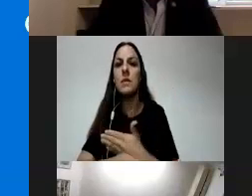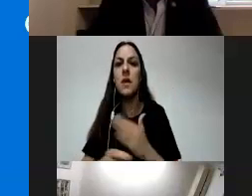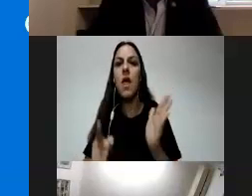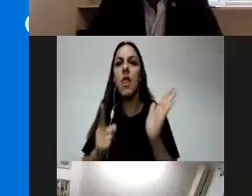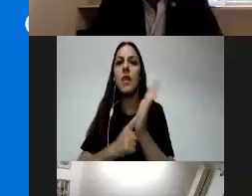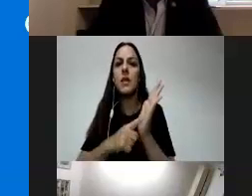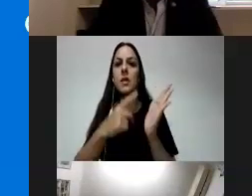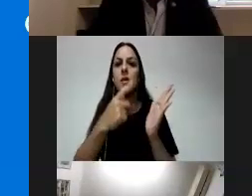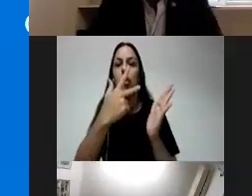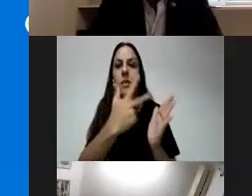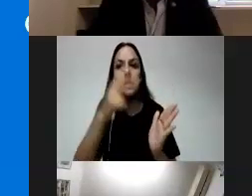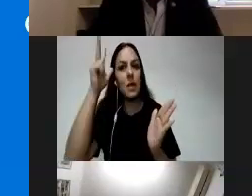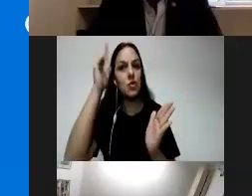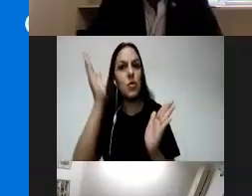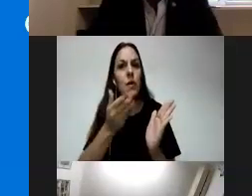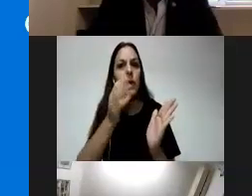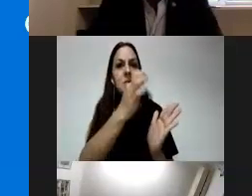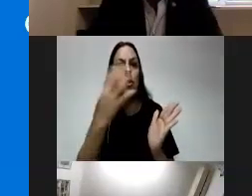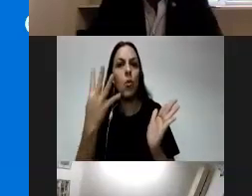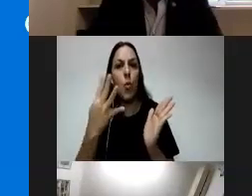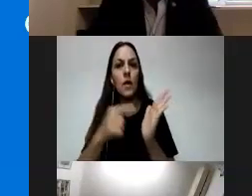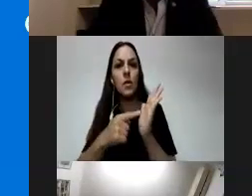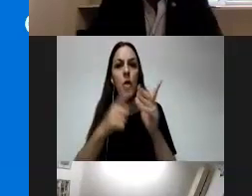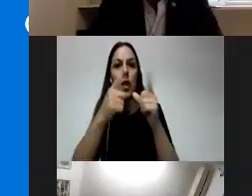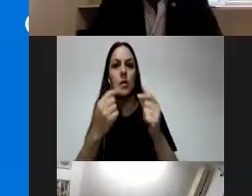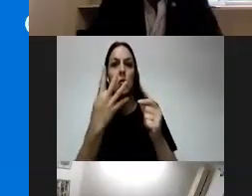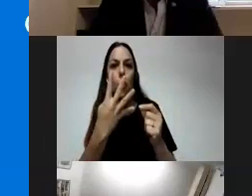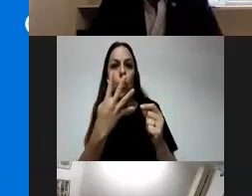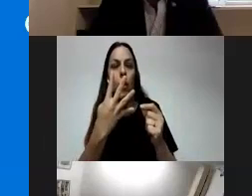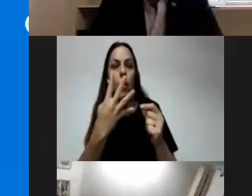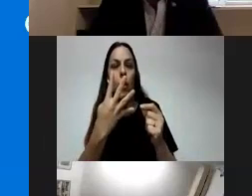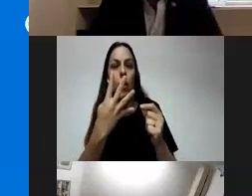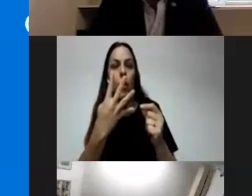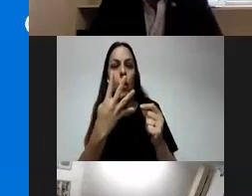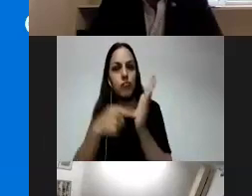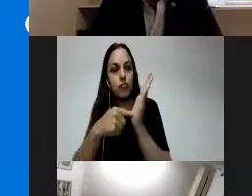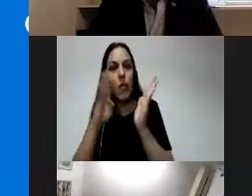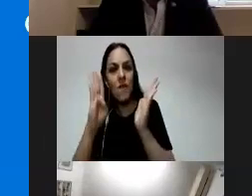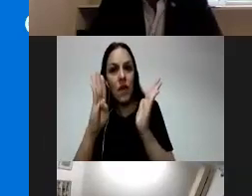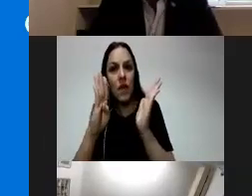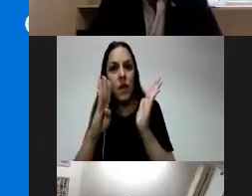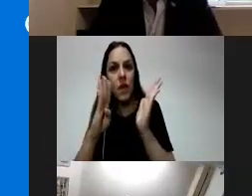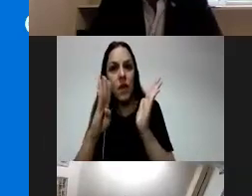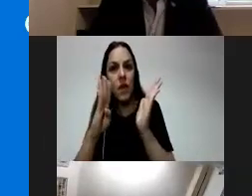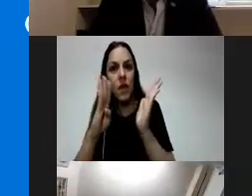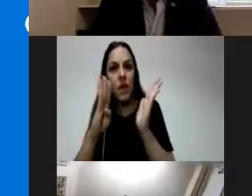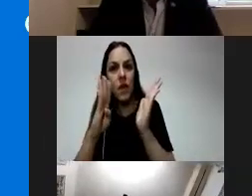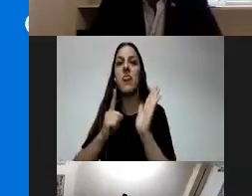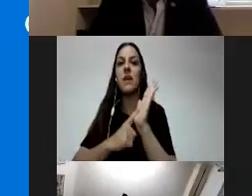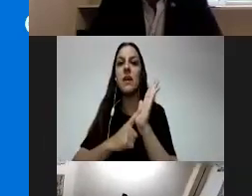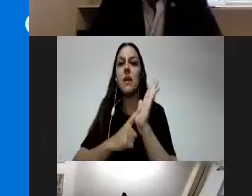38/04, artículo 4, inciso B del decreto 118, reglamentación de las leyes